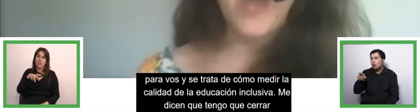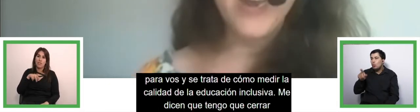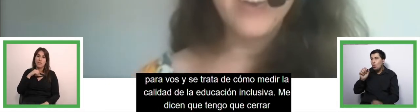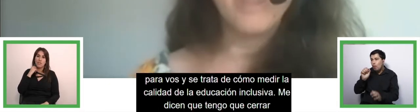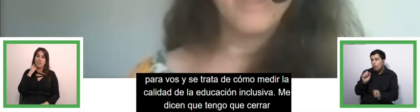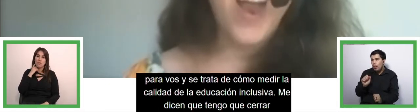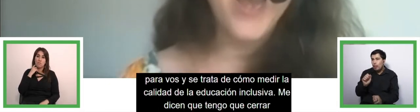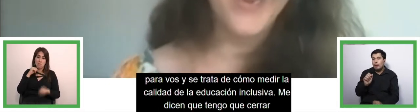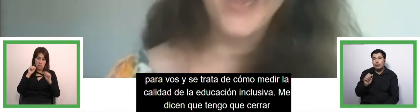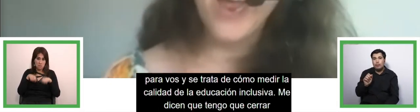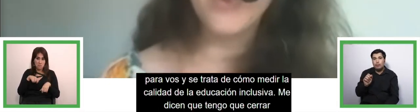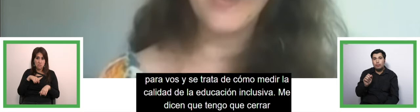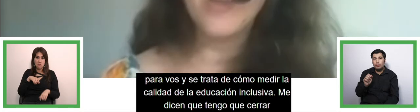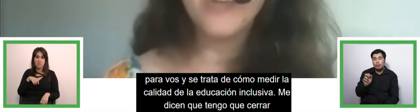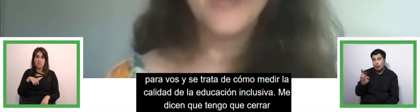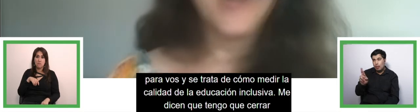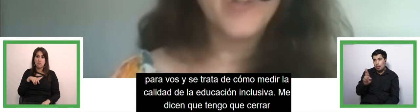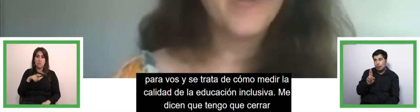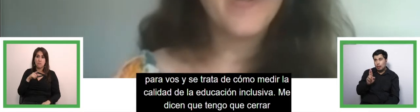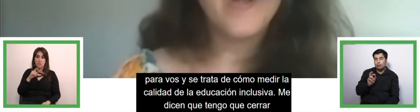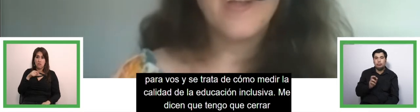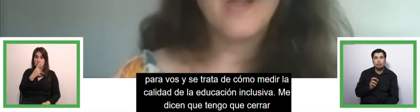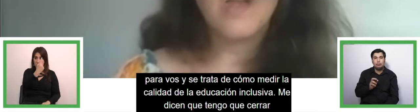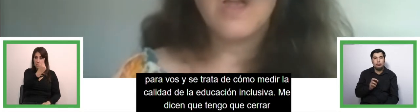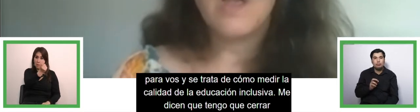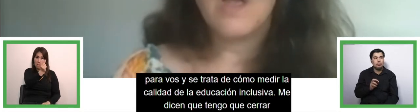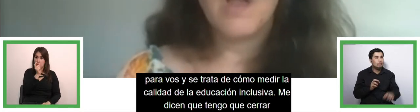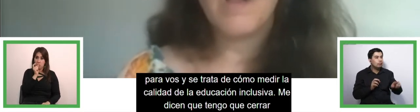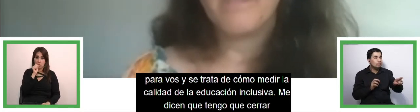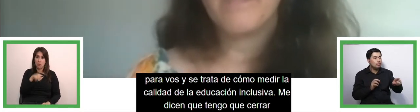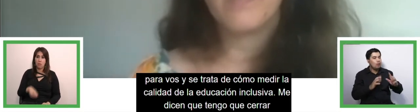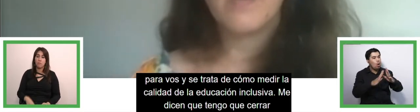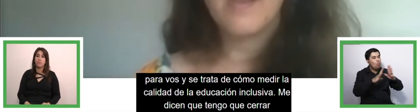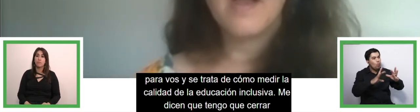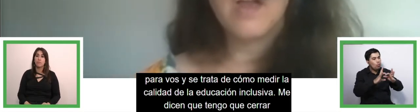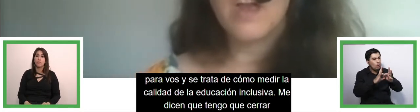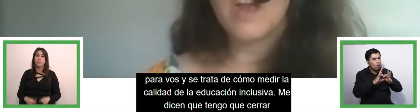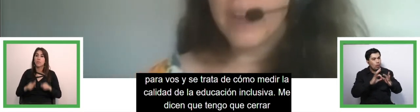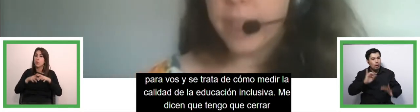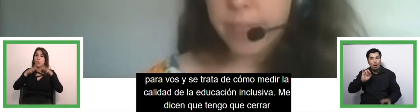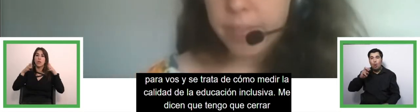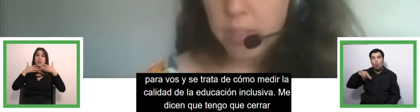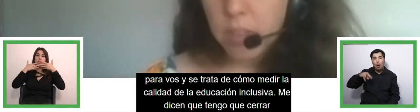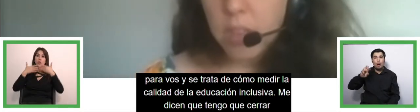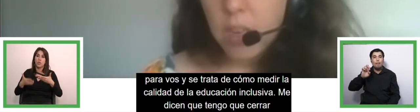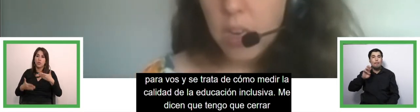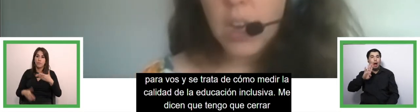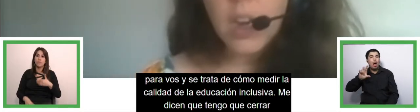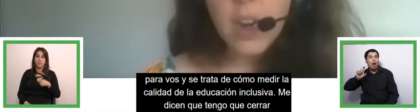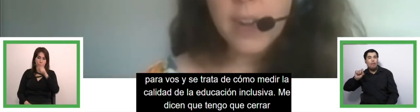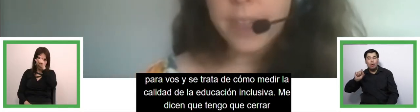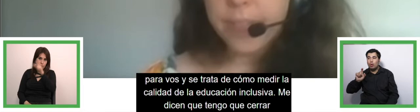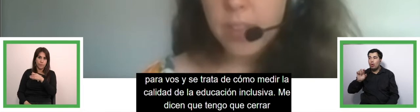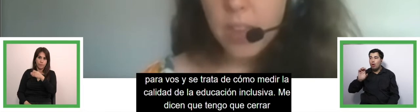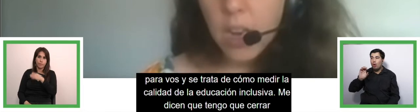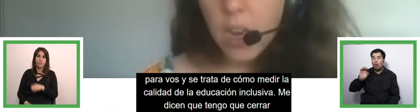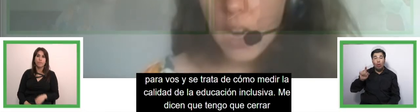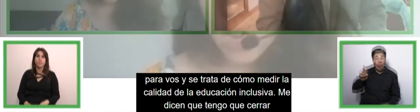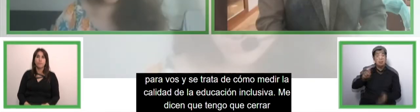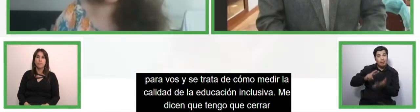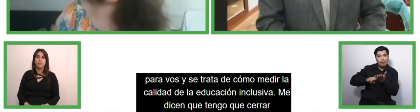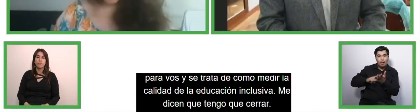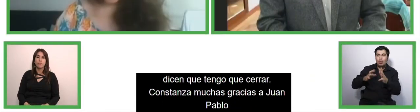está manejando. Constanza, muchísimas gracias. A Juan Pablo, claro, Juan Pablo, un gusto saludarte, un abrazo